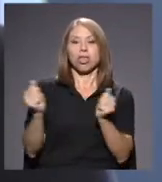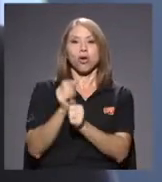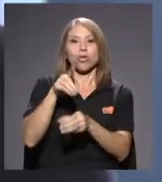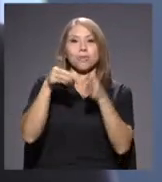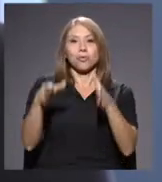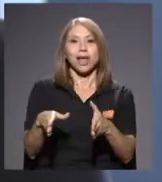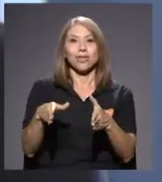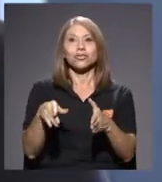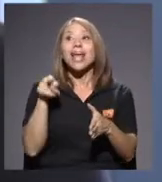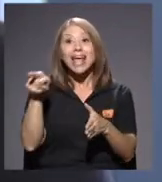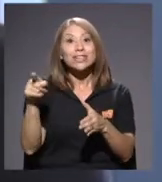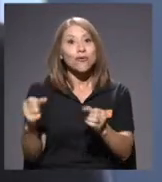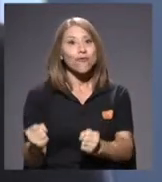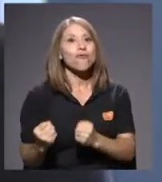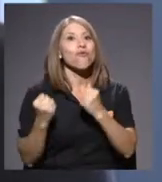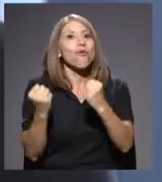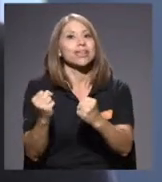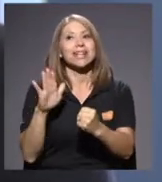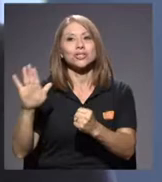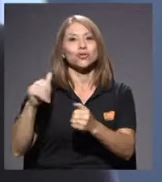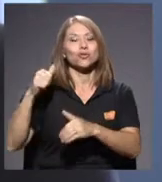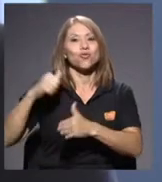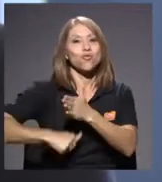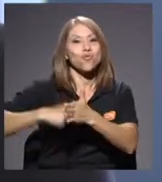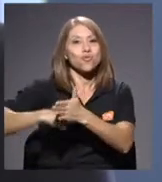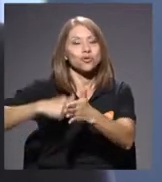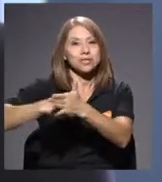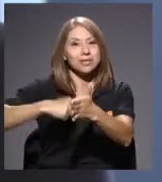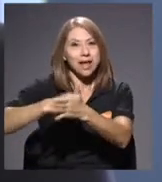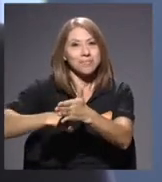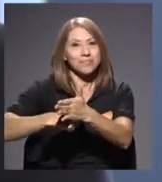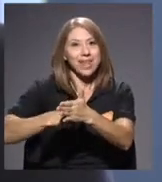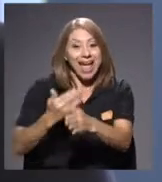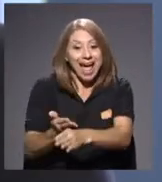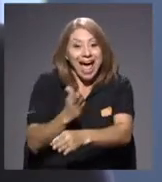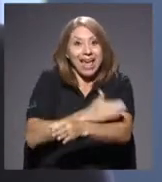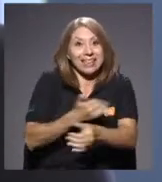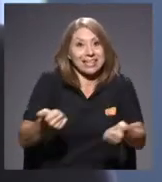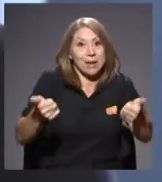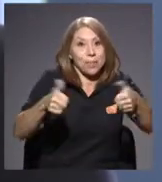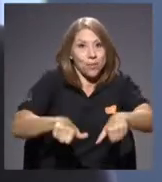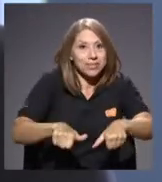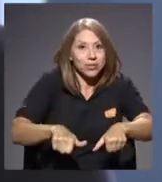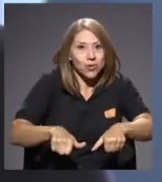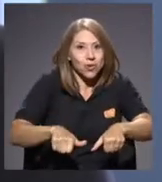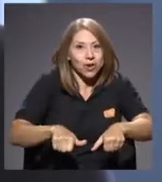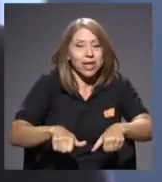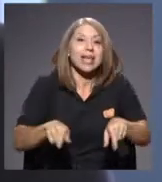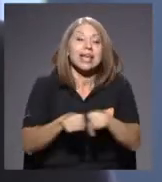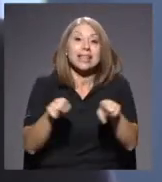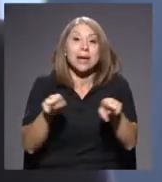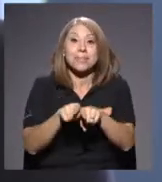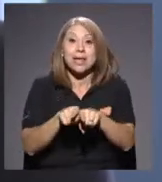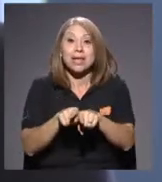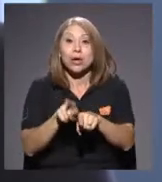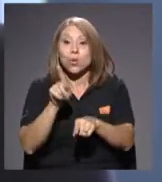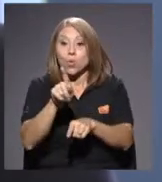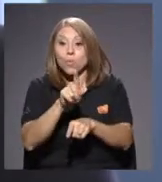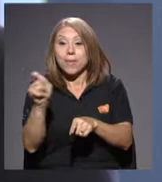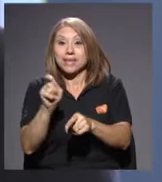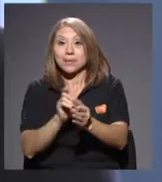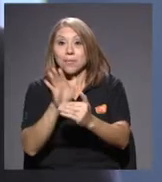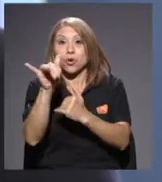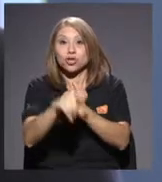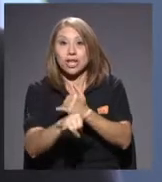forma su lucha, y por eso es que vimos al final, antes de la aprobación y durante el mes que estuvo el proyecto en sala constitucional, una forma